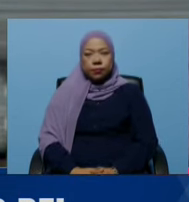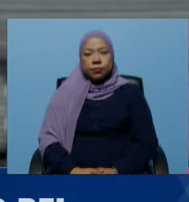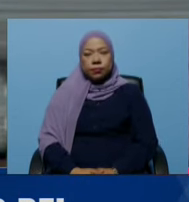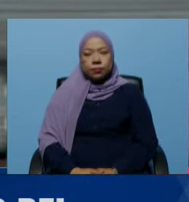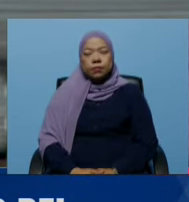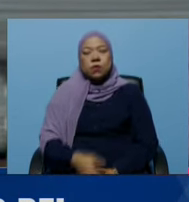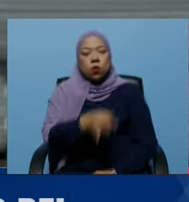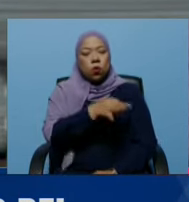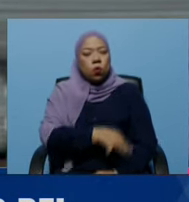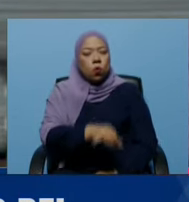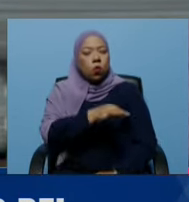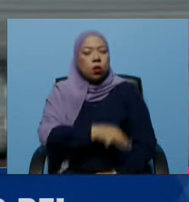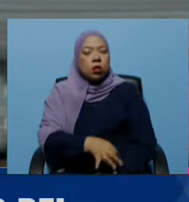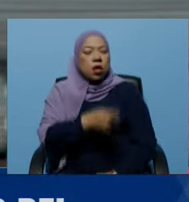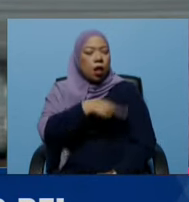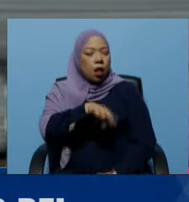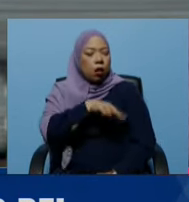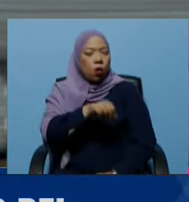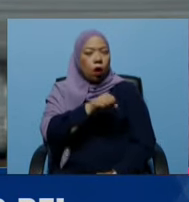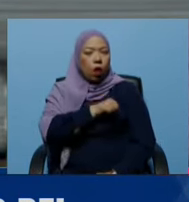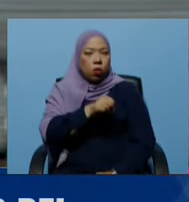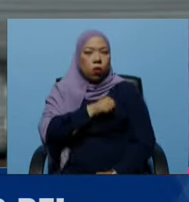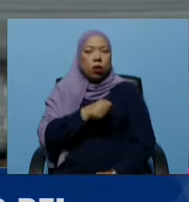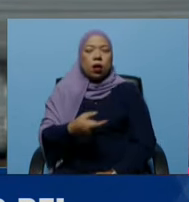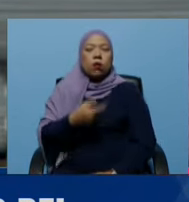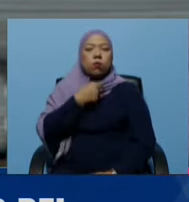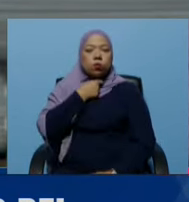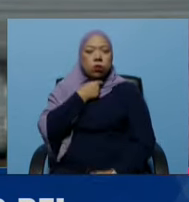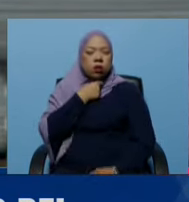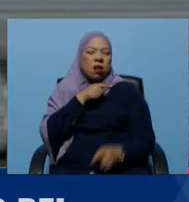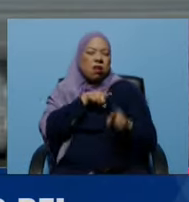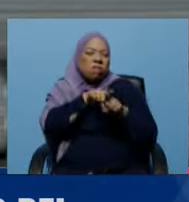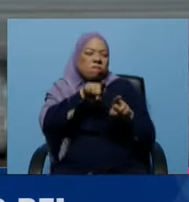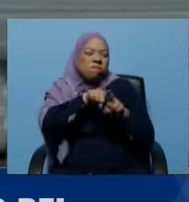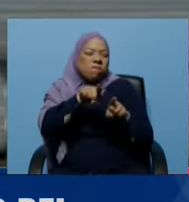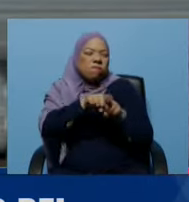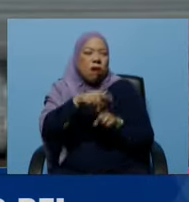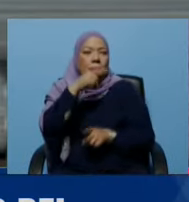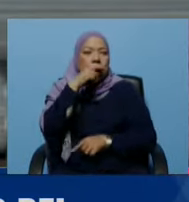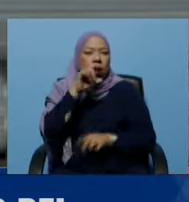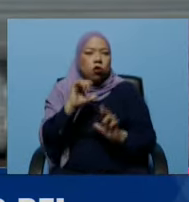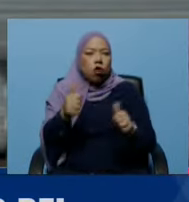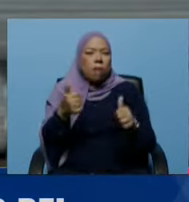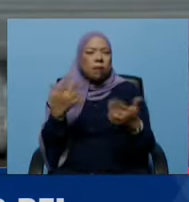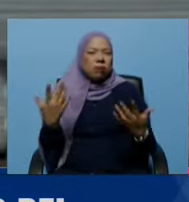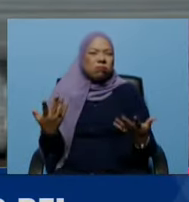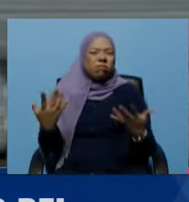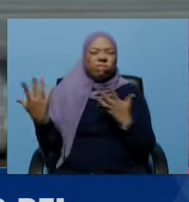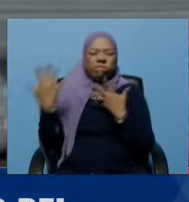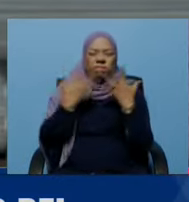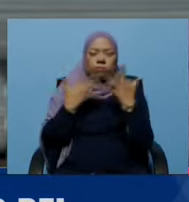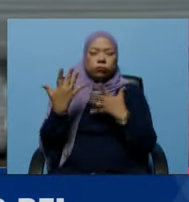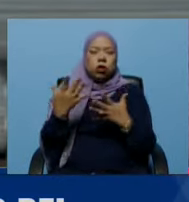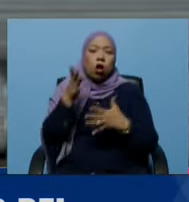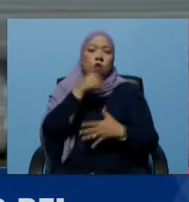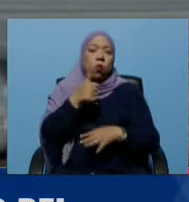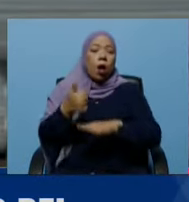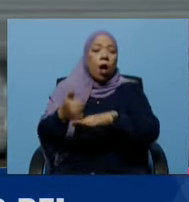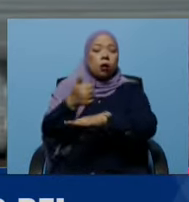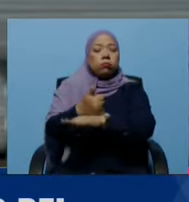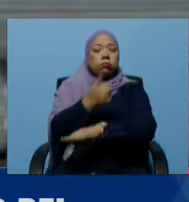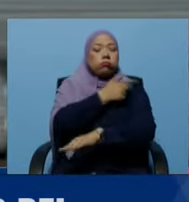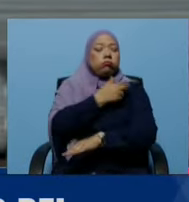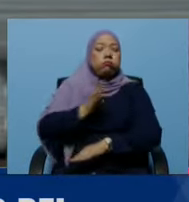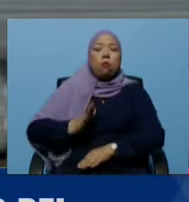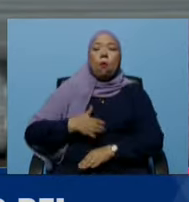Hubo unos señores con sotana que salieron a criticar a Maduro, que Maduro no tiene autoridad para adelantar